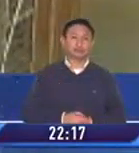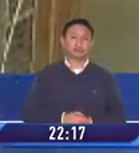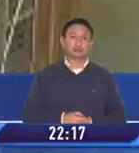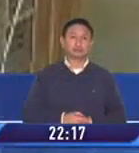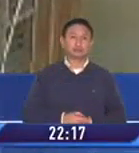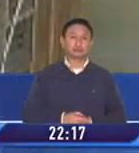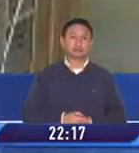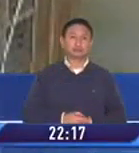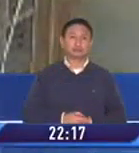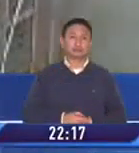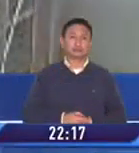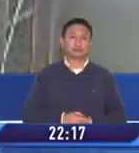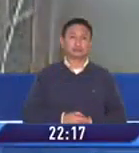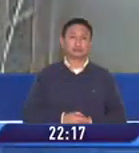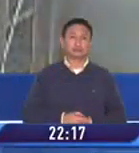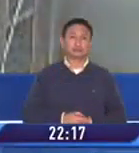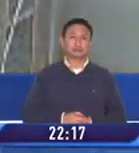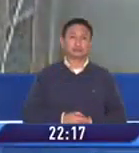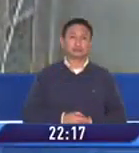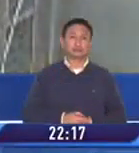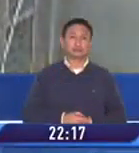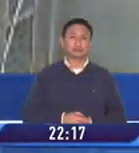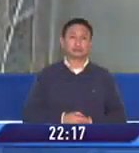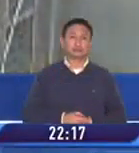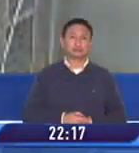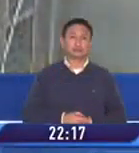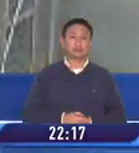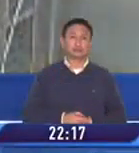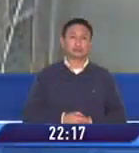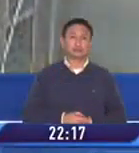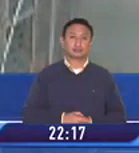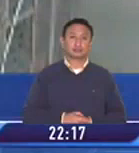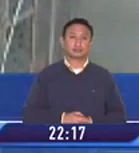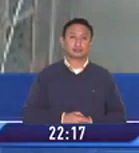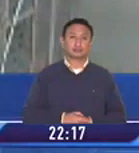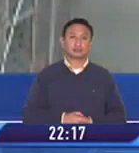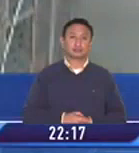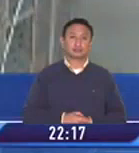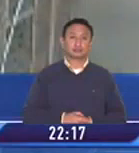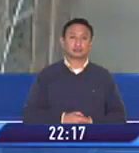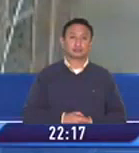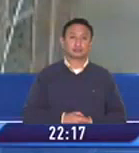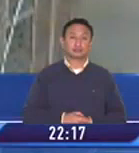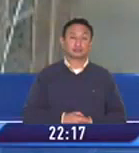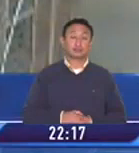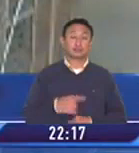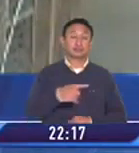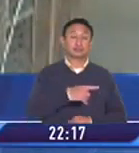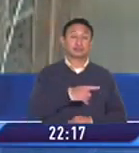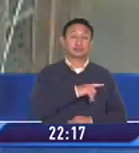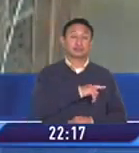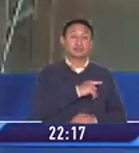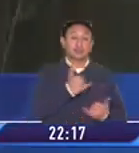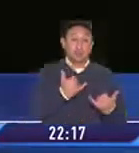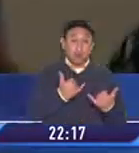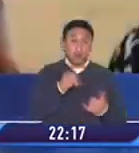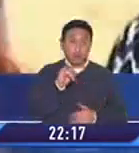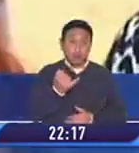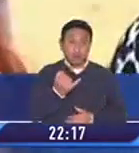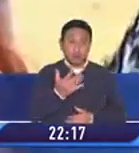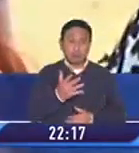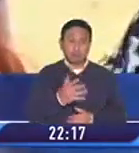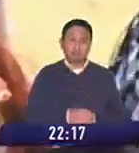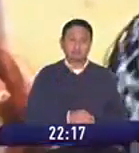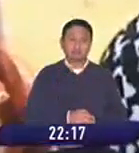Nicolás Lapenti. Desde ese momento hasta el mediodía de este jueves no lograban velar su cuerpo.